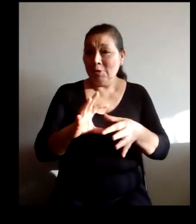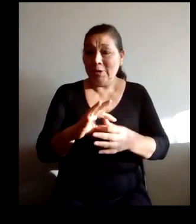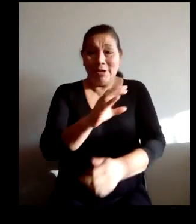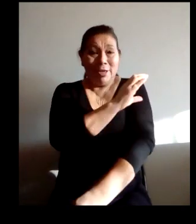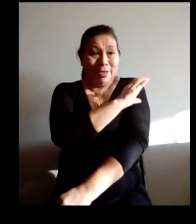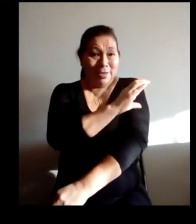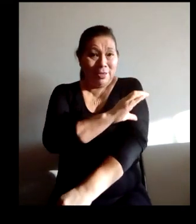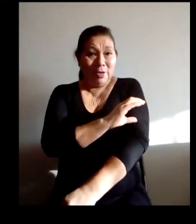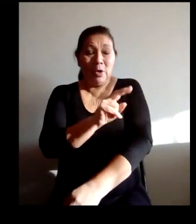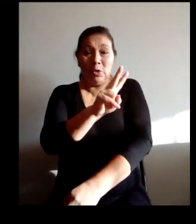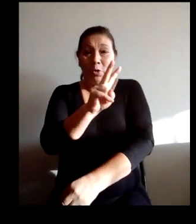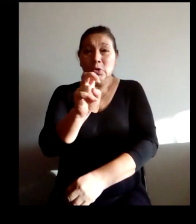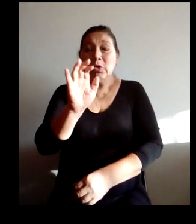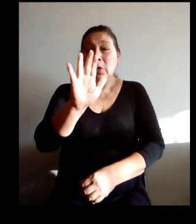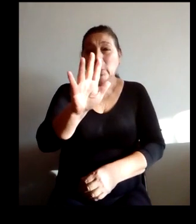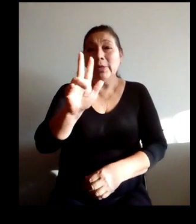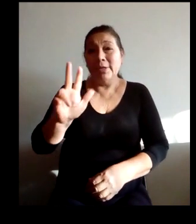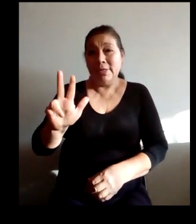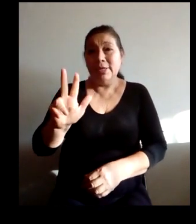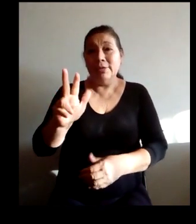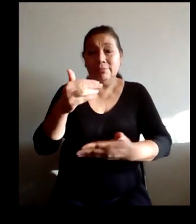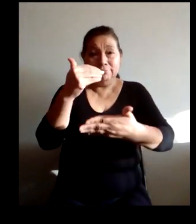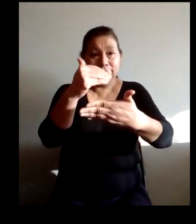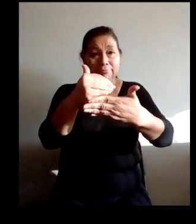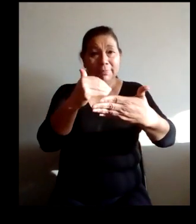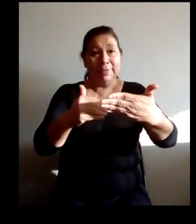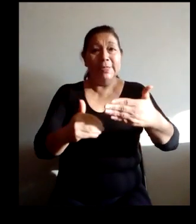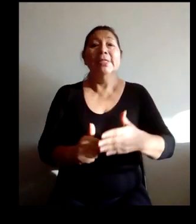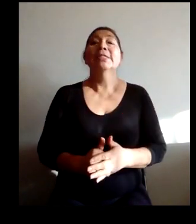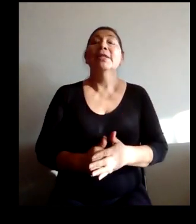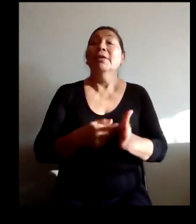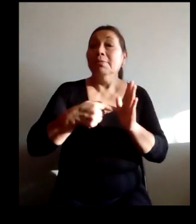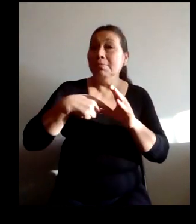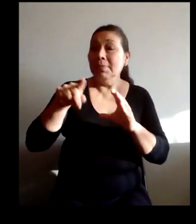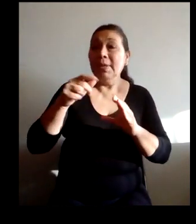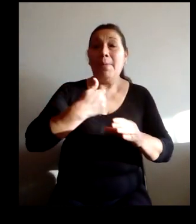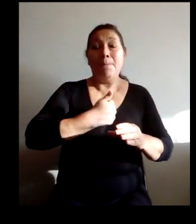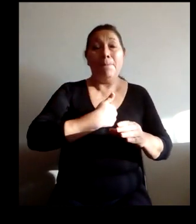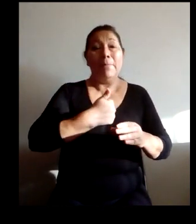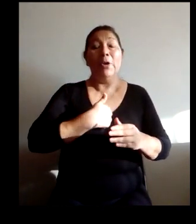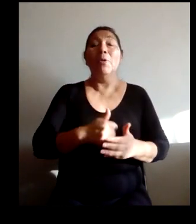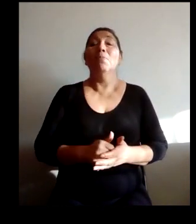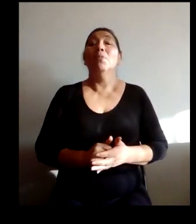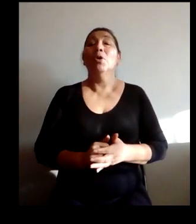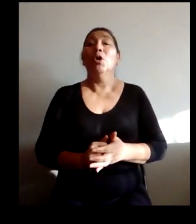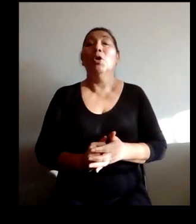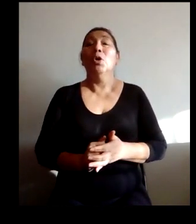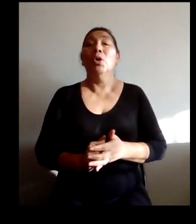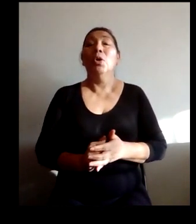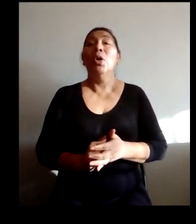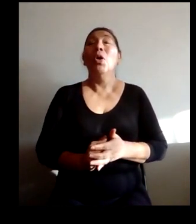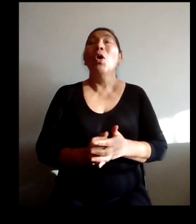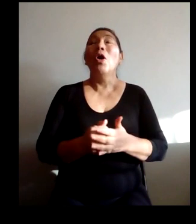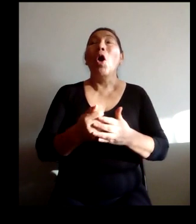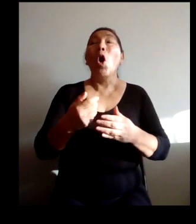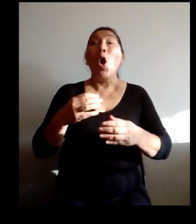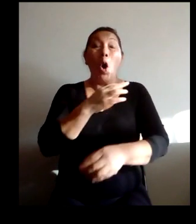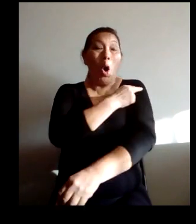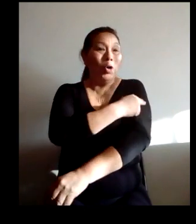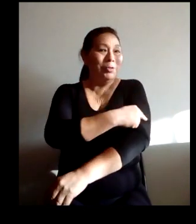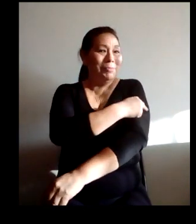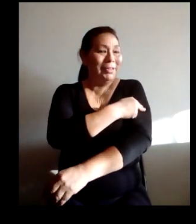historia clínica que corre a fojas 253 y siguientes, que fue una historia clínica remitida por el propio Hospital Eleazar Guzmán